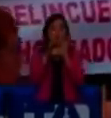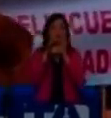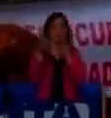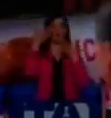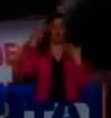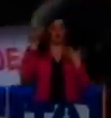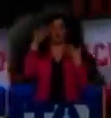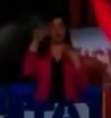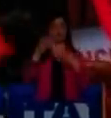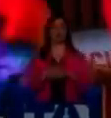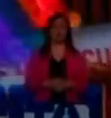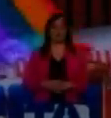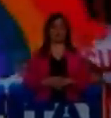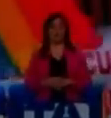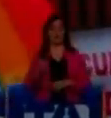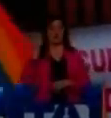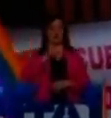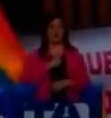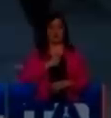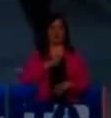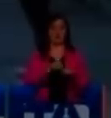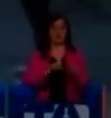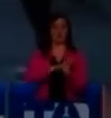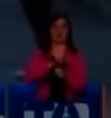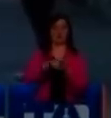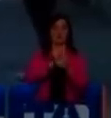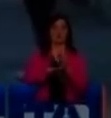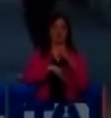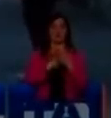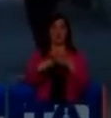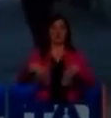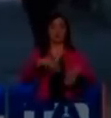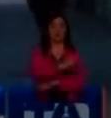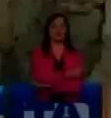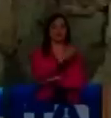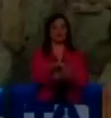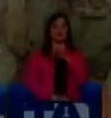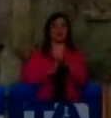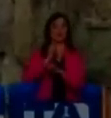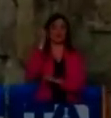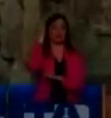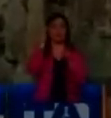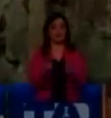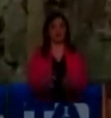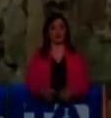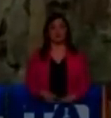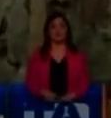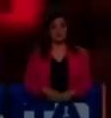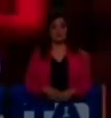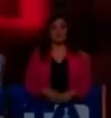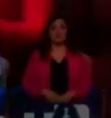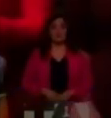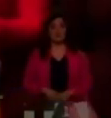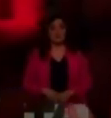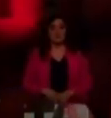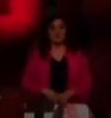movimiento político que han visto afectados sus derechos. Esta actividad se realizó a propósito del Día Internacional de los Derechos Humanos.